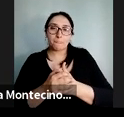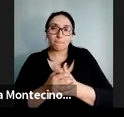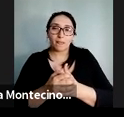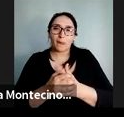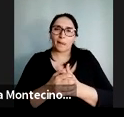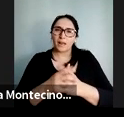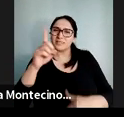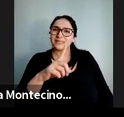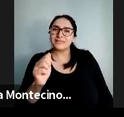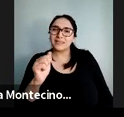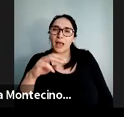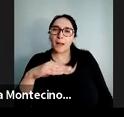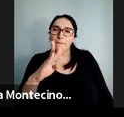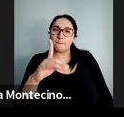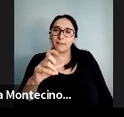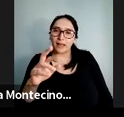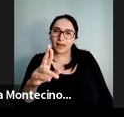Tumblr, entre otras.